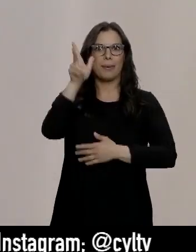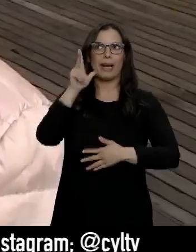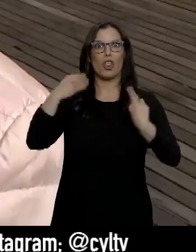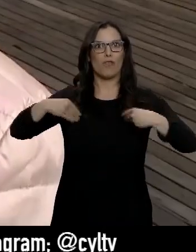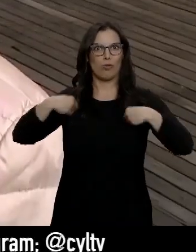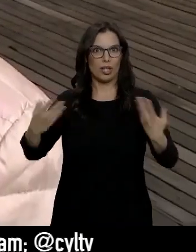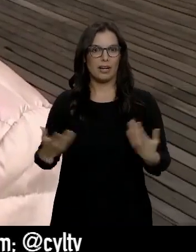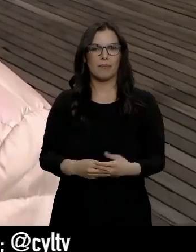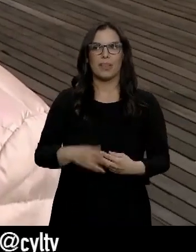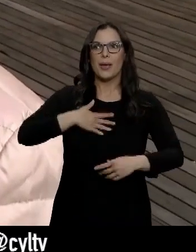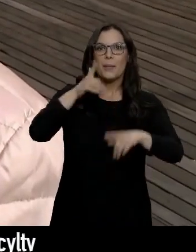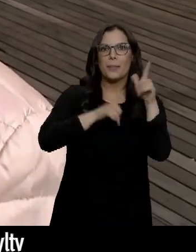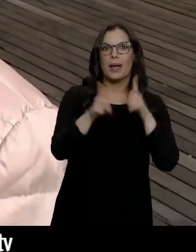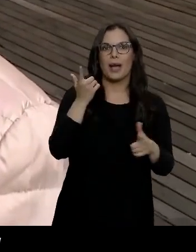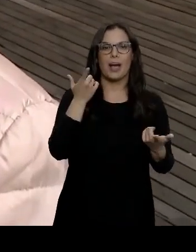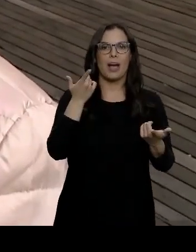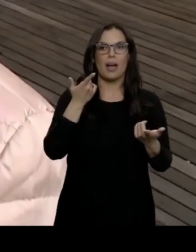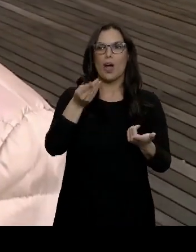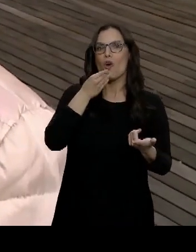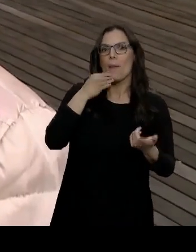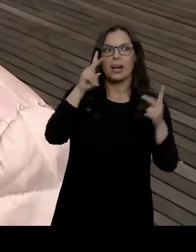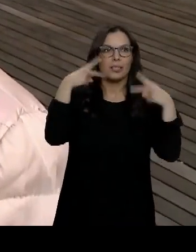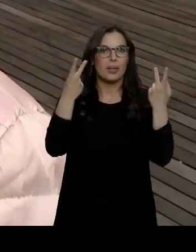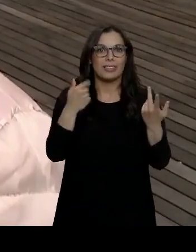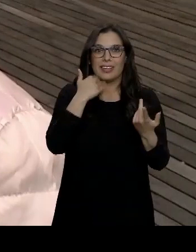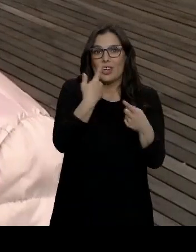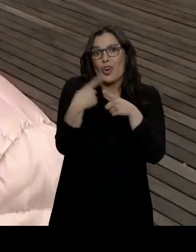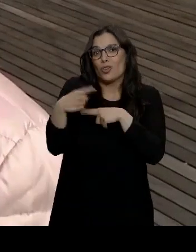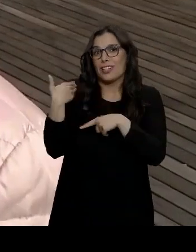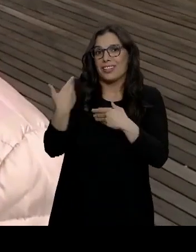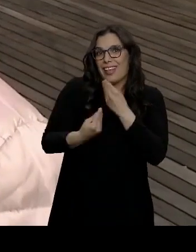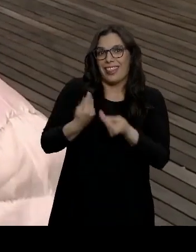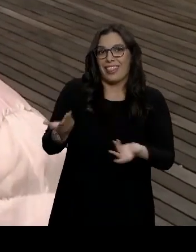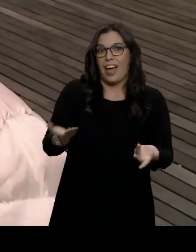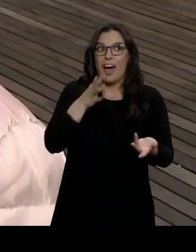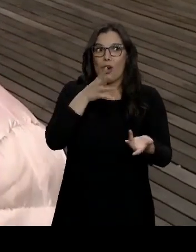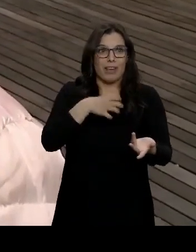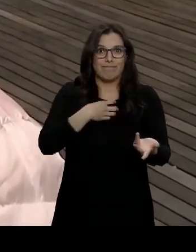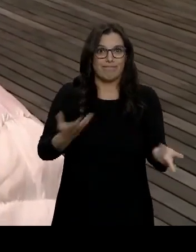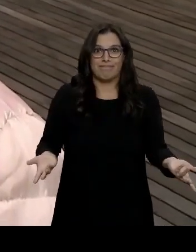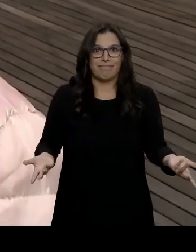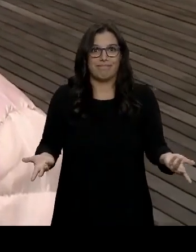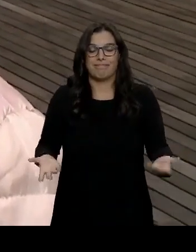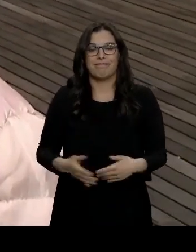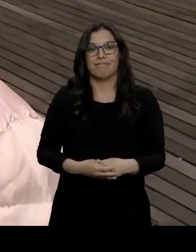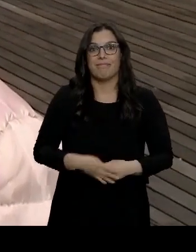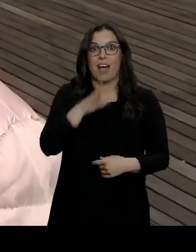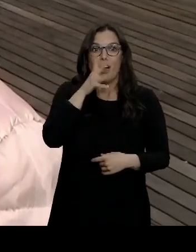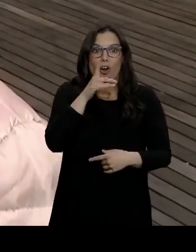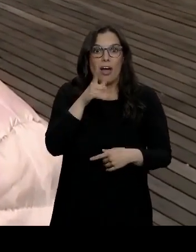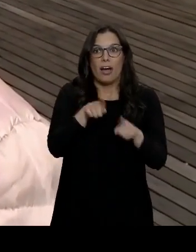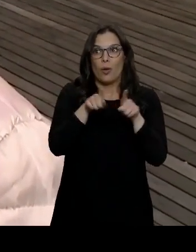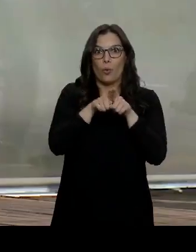privilegio. De viaje, entrar en un sitio a comer, o sea, esas cosas que se hacían antes y que ahora no hago. Ahora estoy como